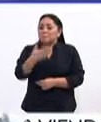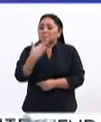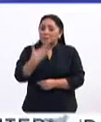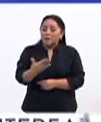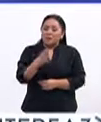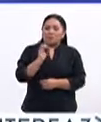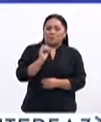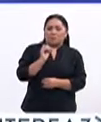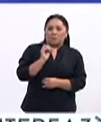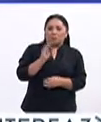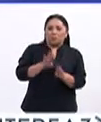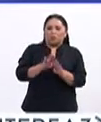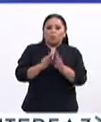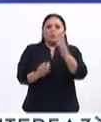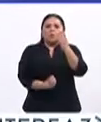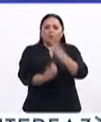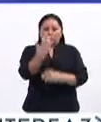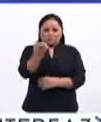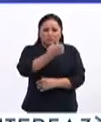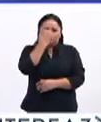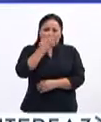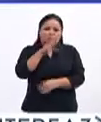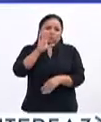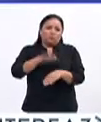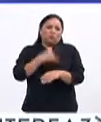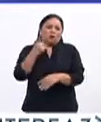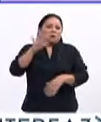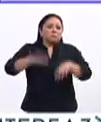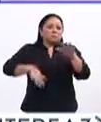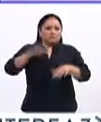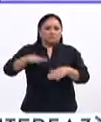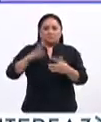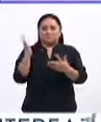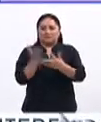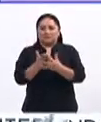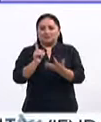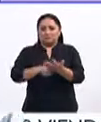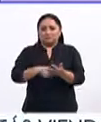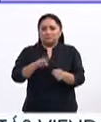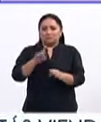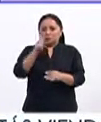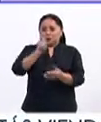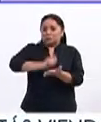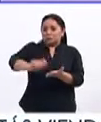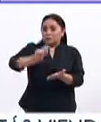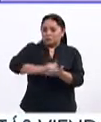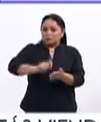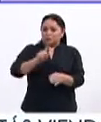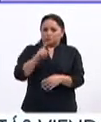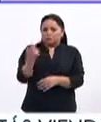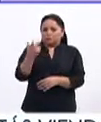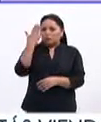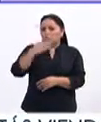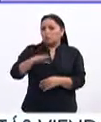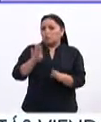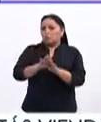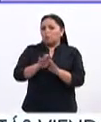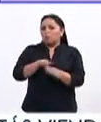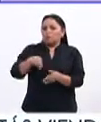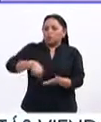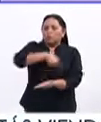correcta sea una nueva escuela, porque muchas veces pues parte de esencial de un escritor pues, es eso, ¿no? Generar también